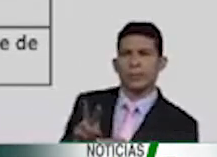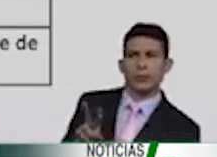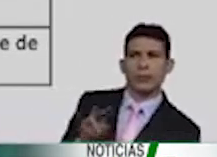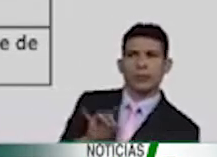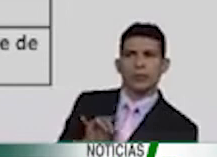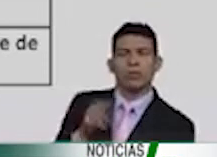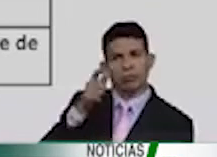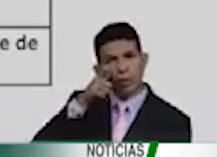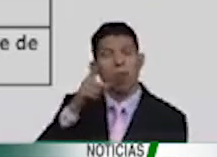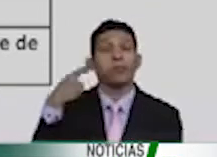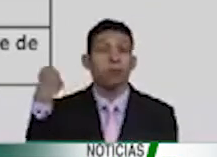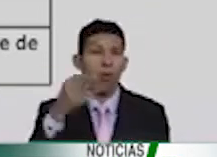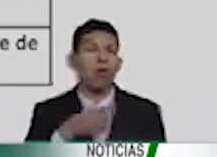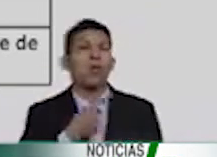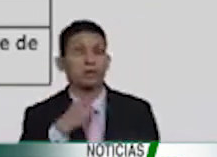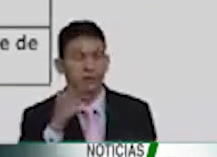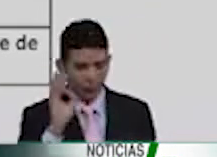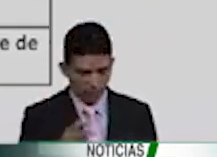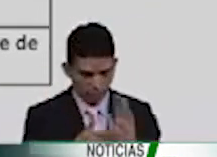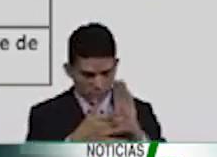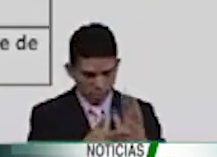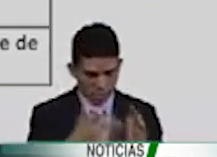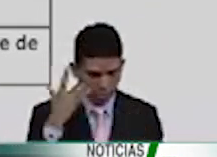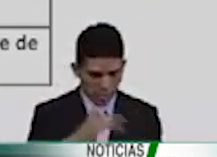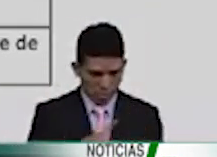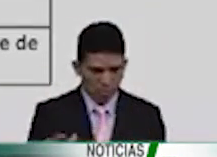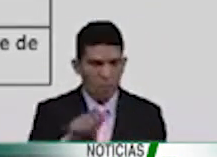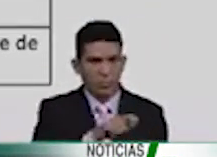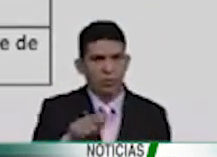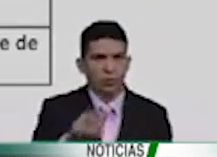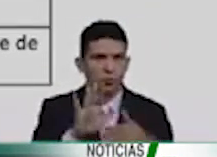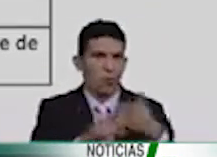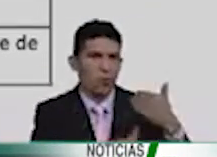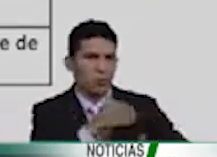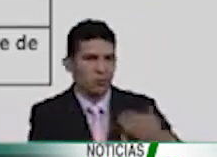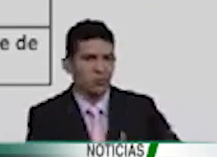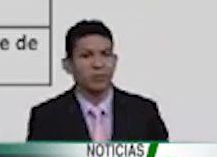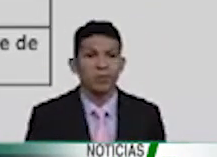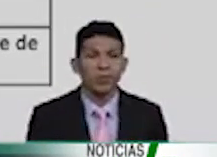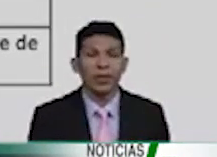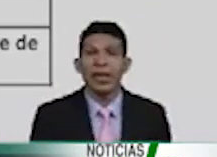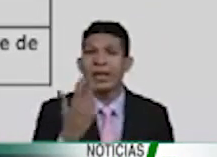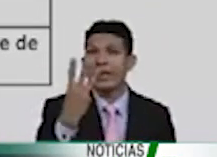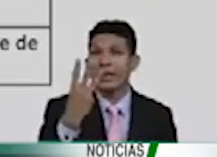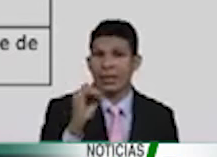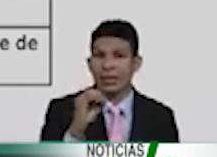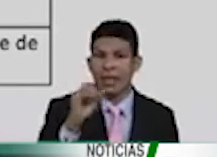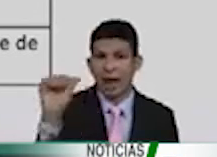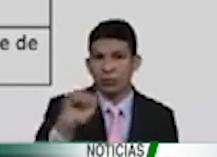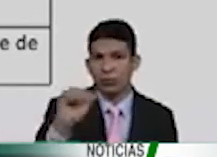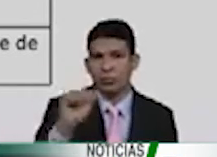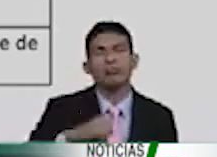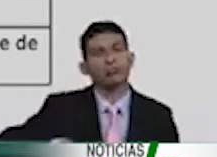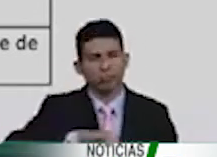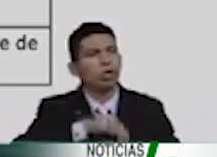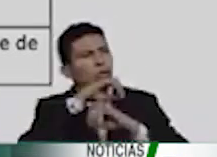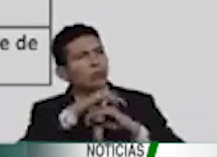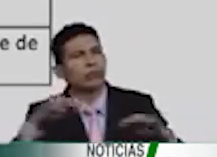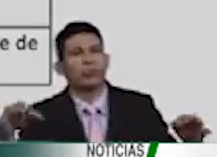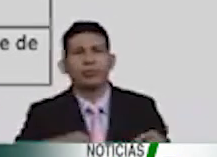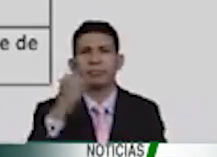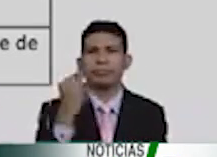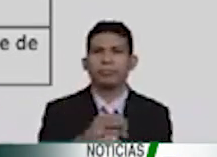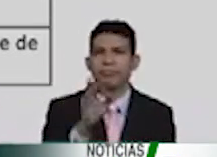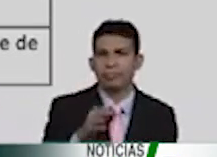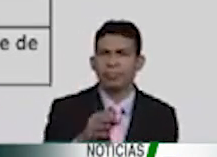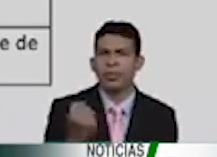eso ha gustado mucho y además que muestra la transparencia de todos estos procesos. Y el 30 de agosto publicamos los resultados, que venimos trabajando